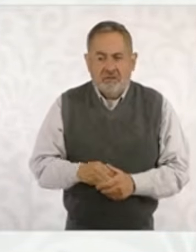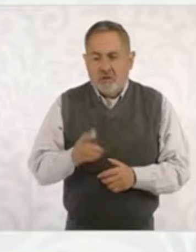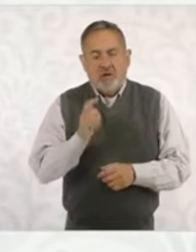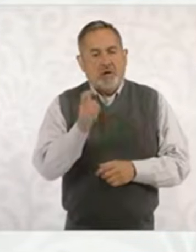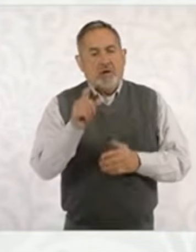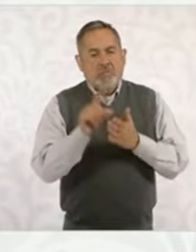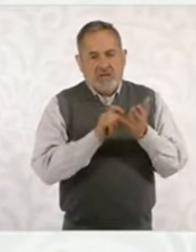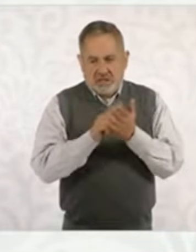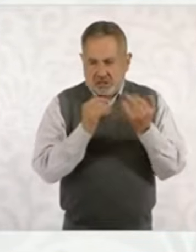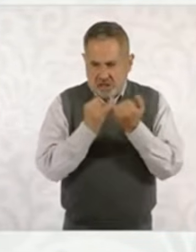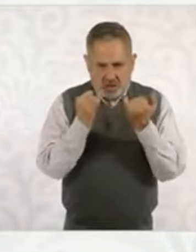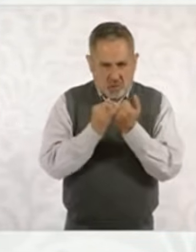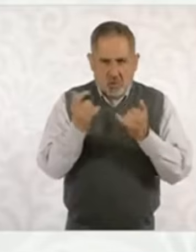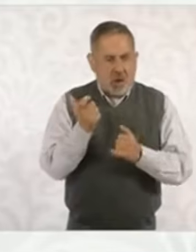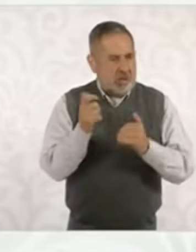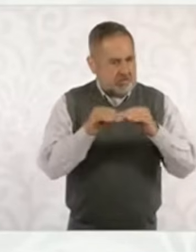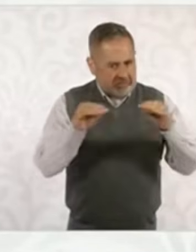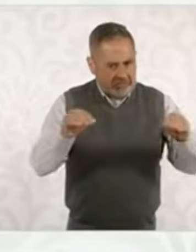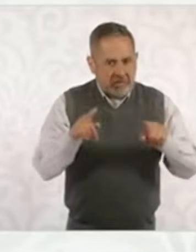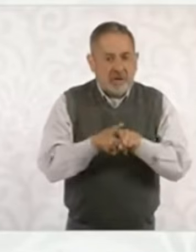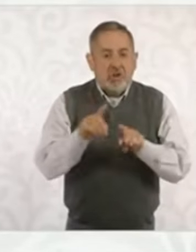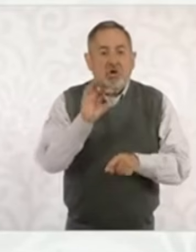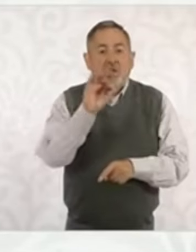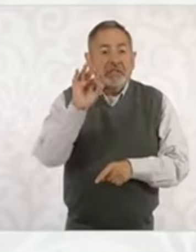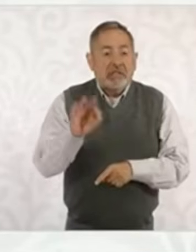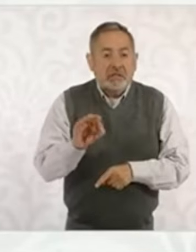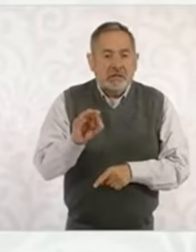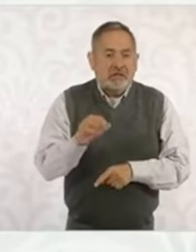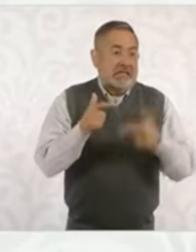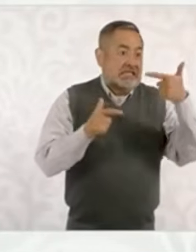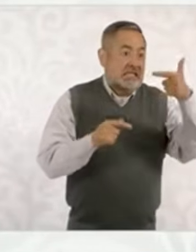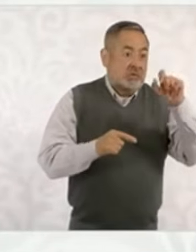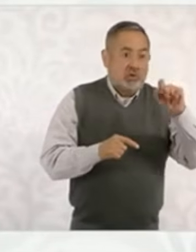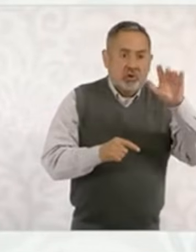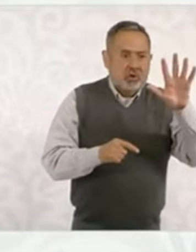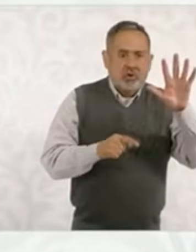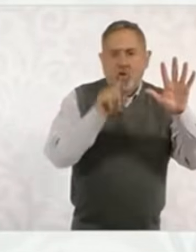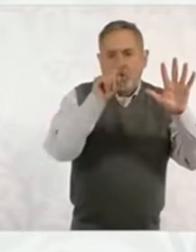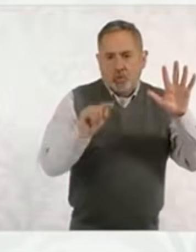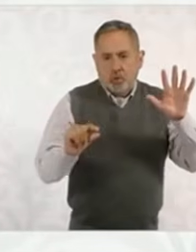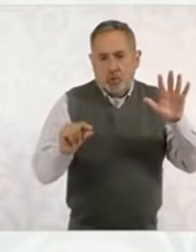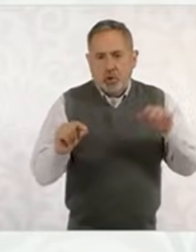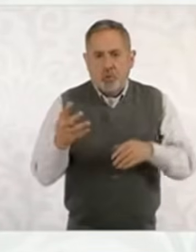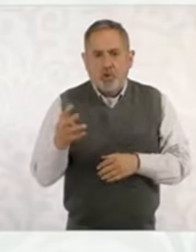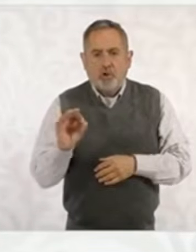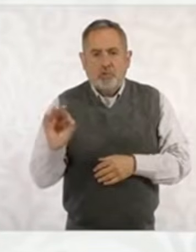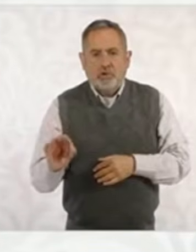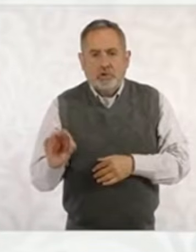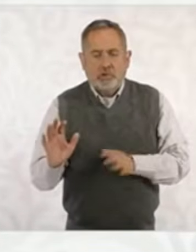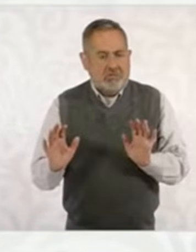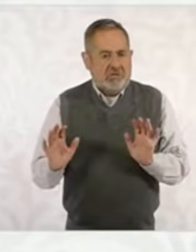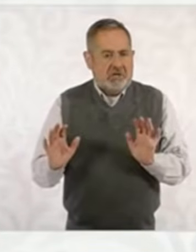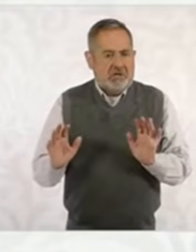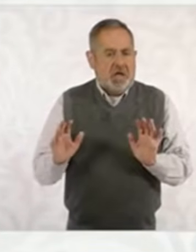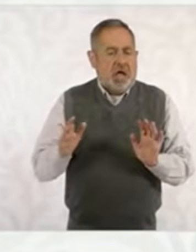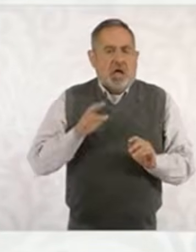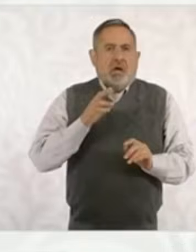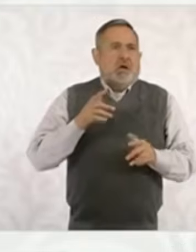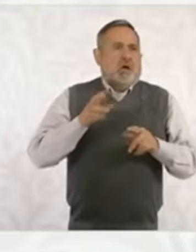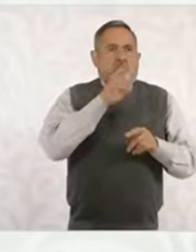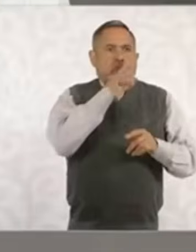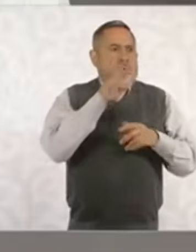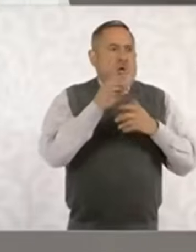mensualidad queda igual, pero la tasa pasa del 7.5 al 4%. Tampoco ya va a tener